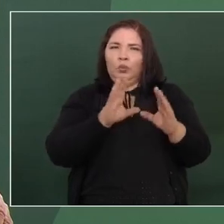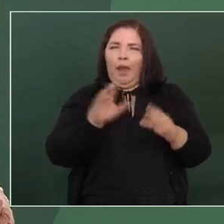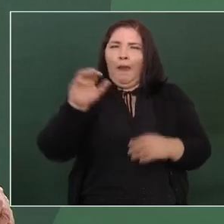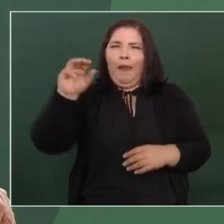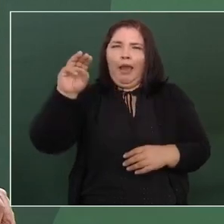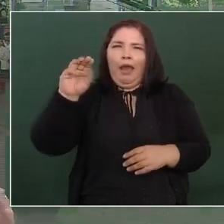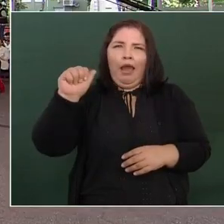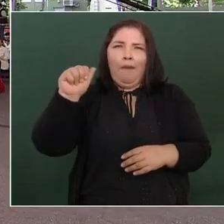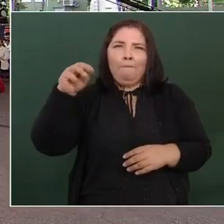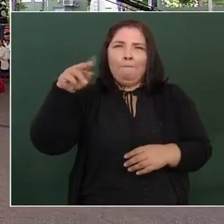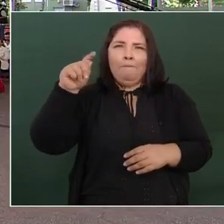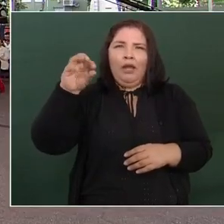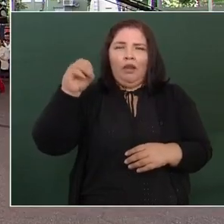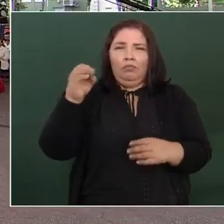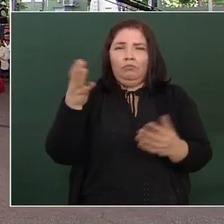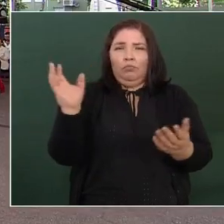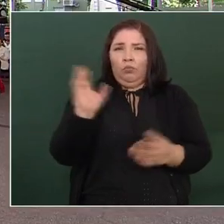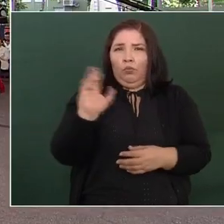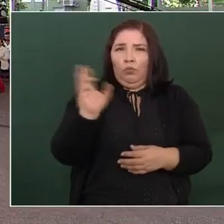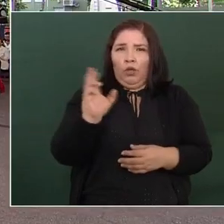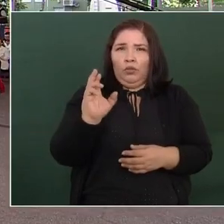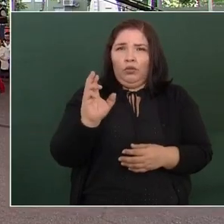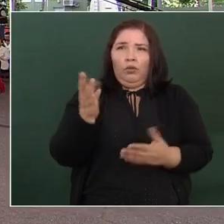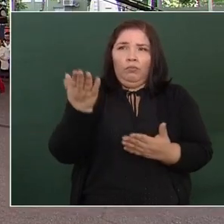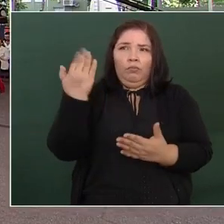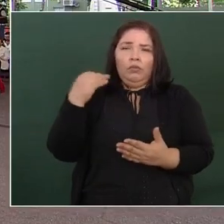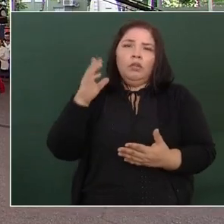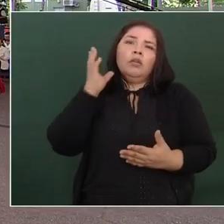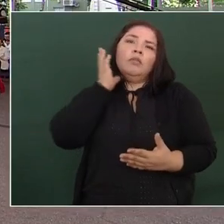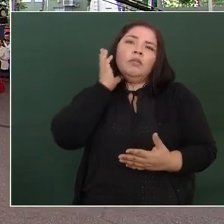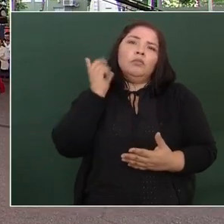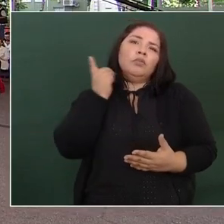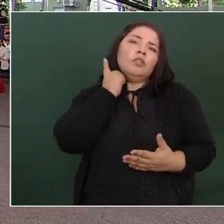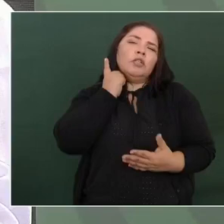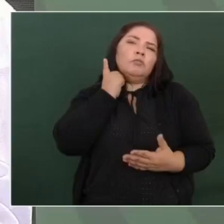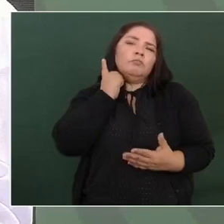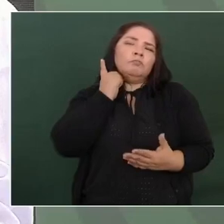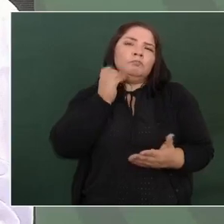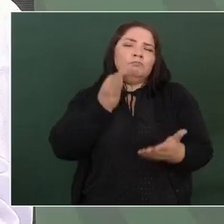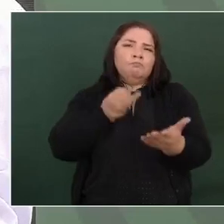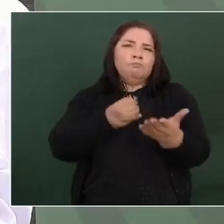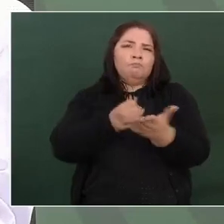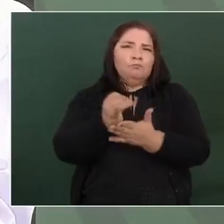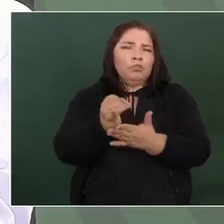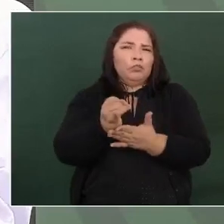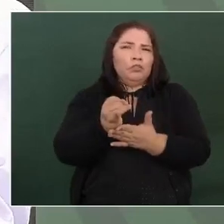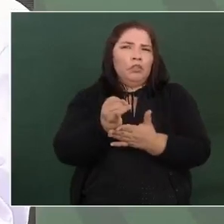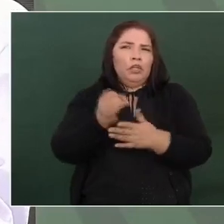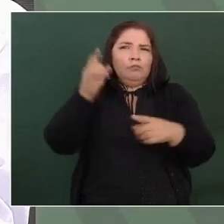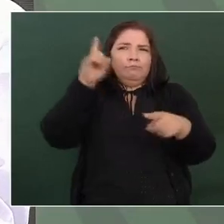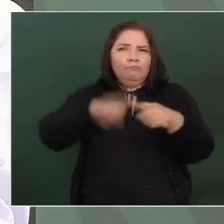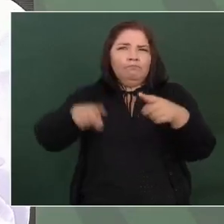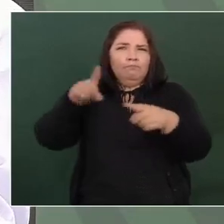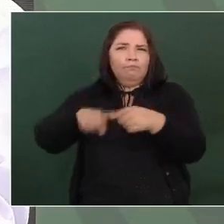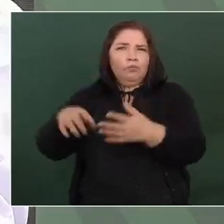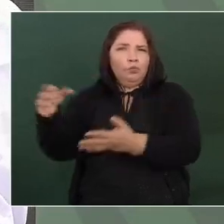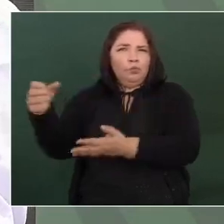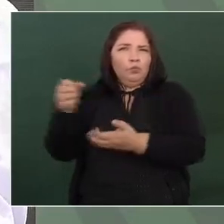cuando la Cámara de Diputados decide que se quiten unos